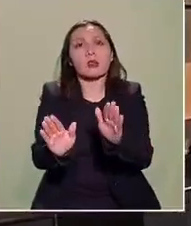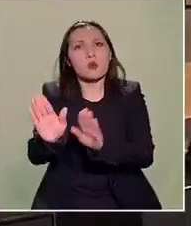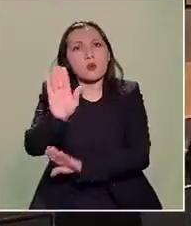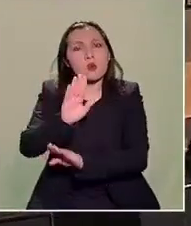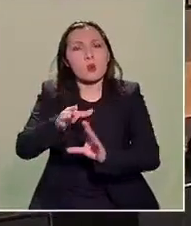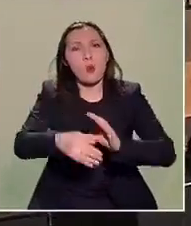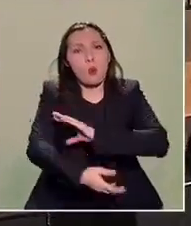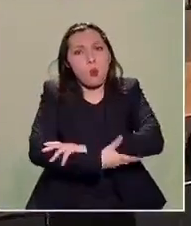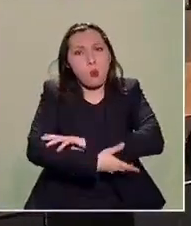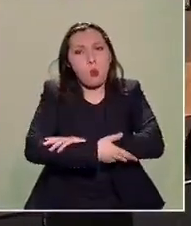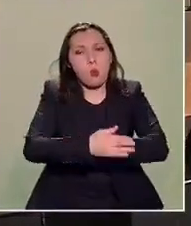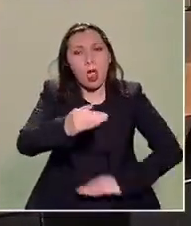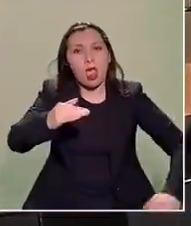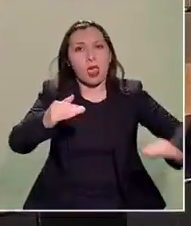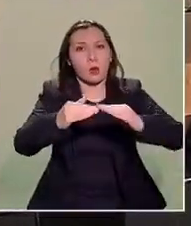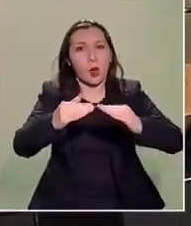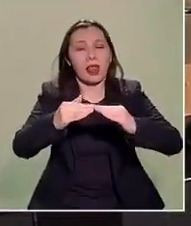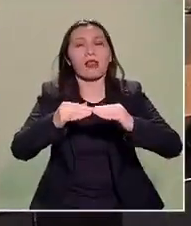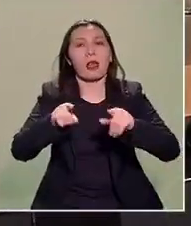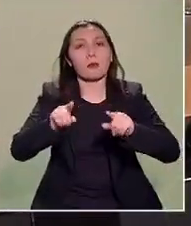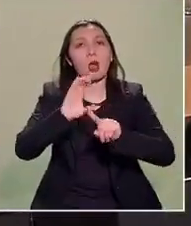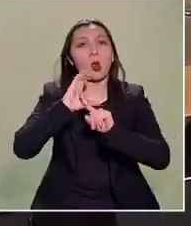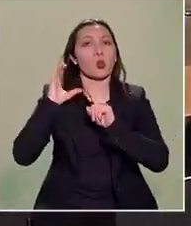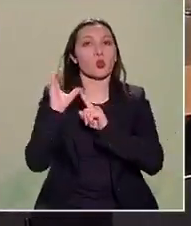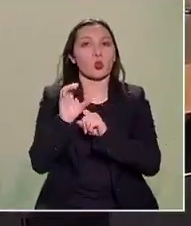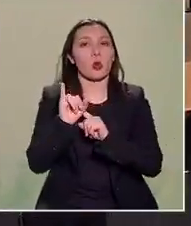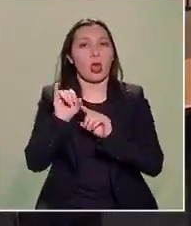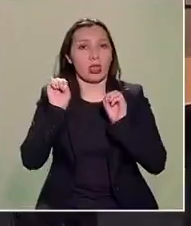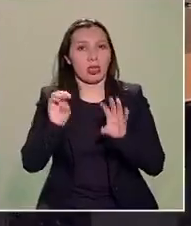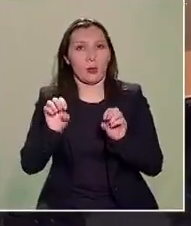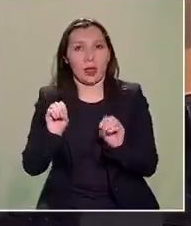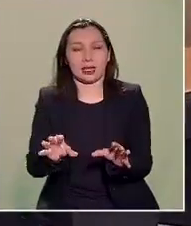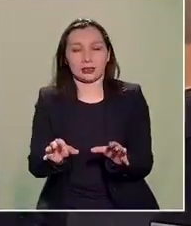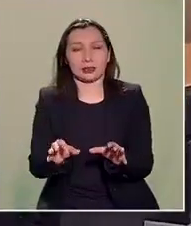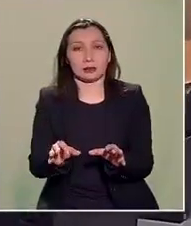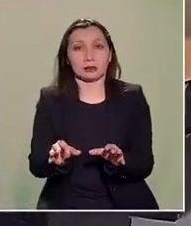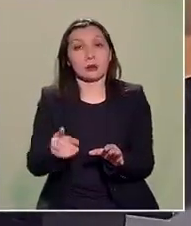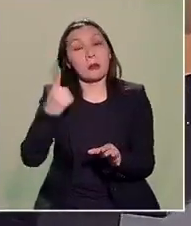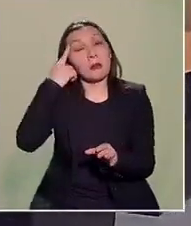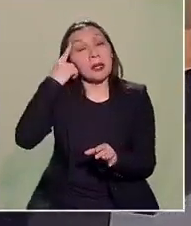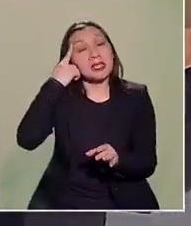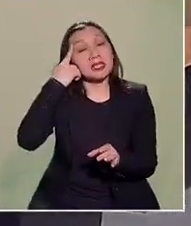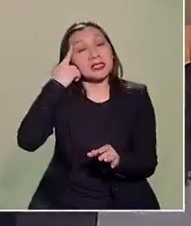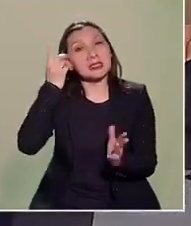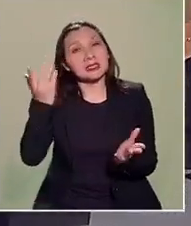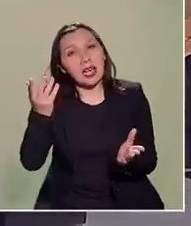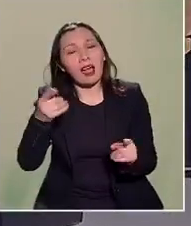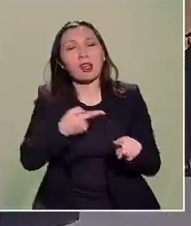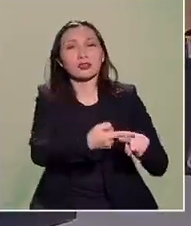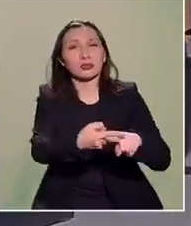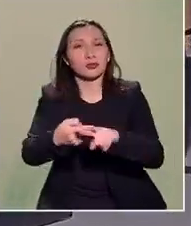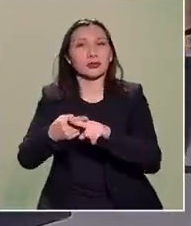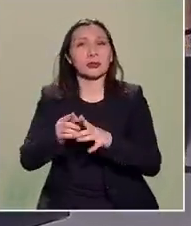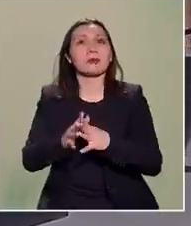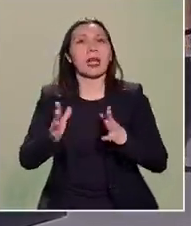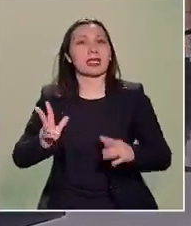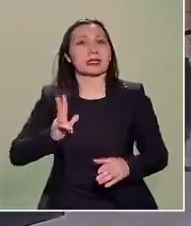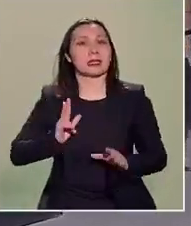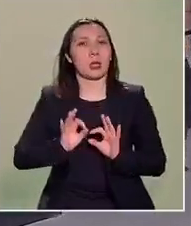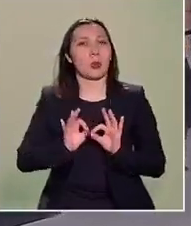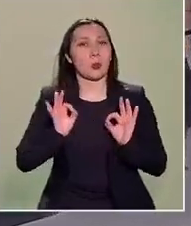fraternidad por medio de la cultura y la educación se creyó en una sociedad más educada